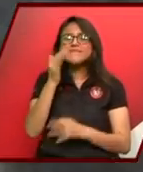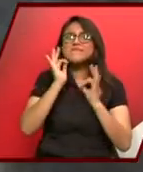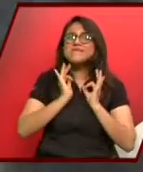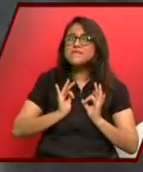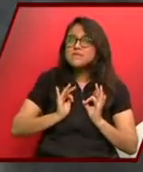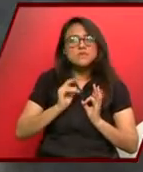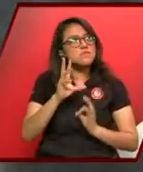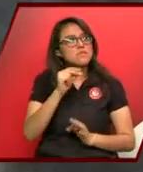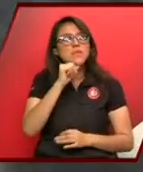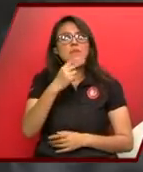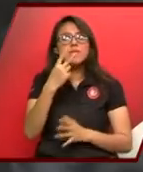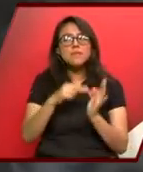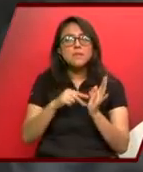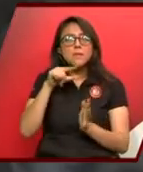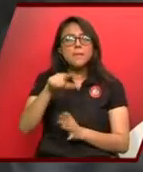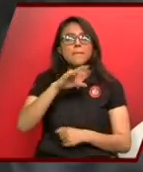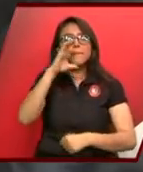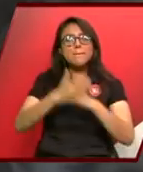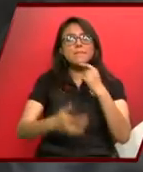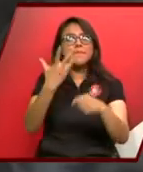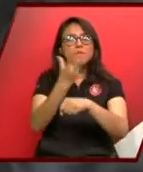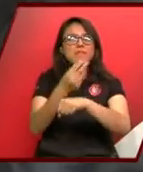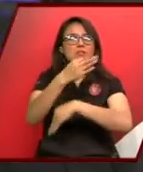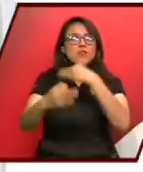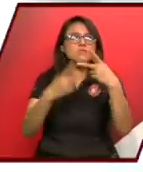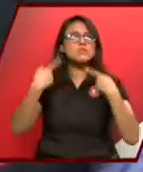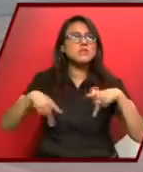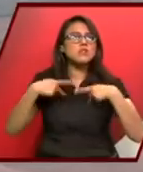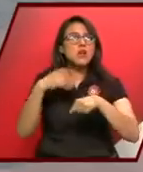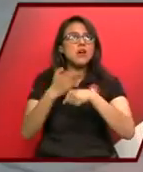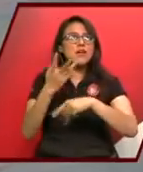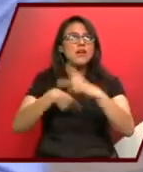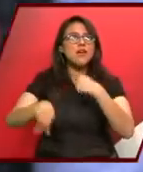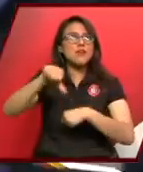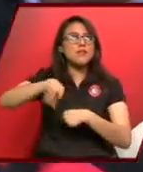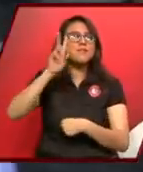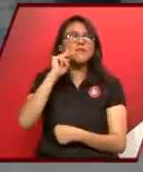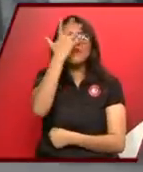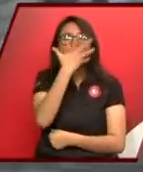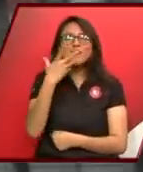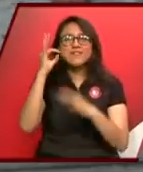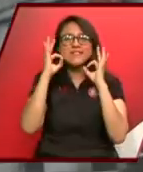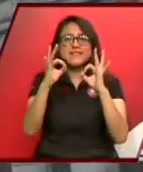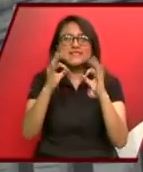En 2017 se terminaron los trabajos de restauración, hoy luce majestuosa.